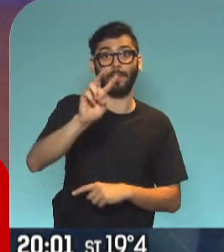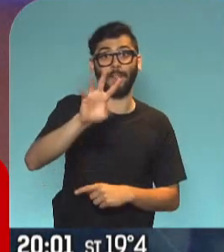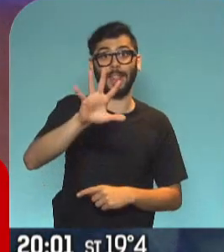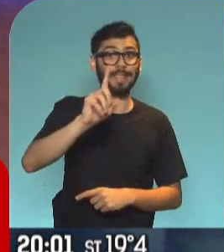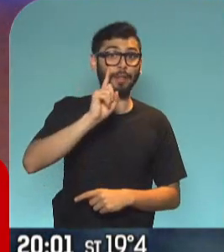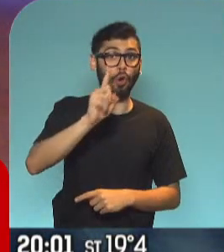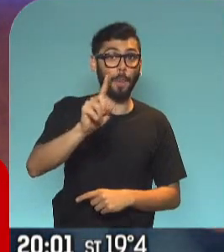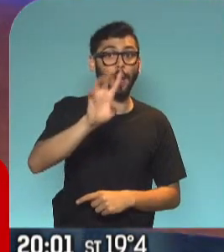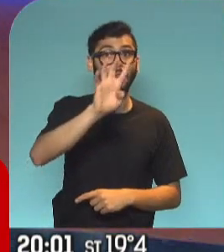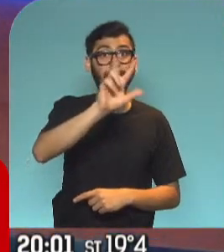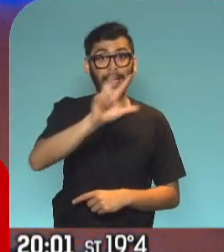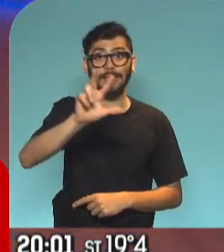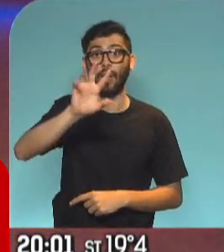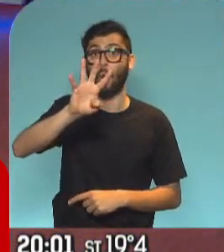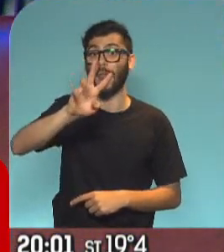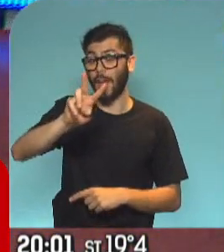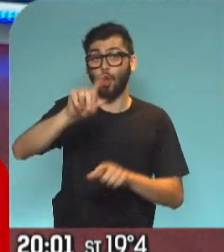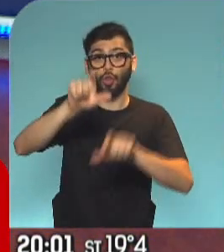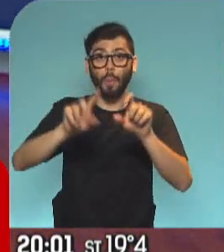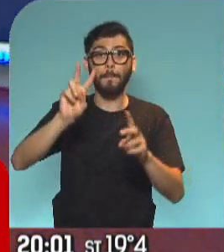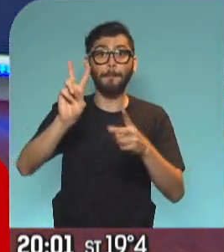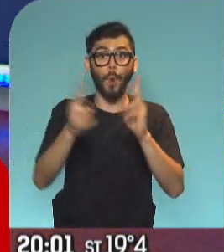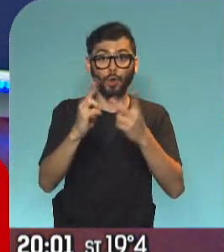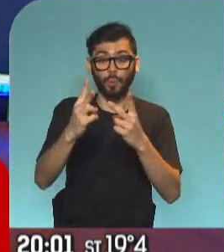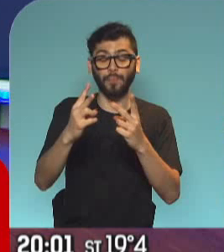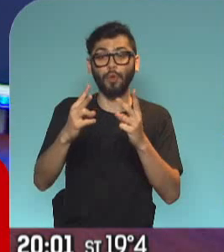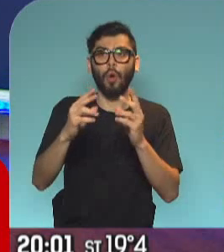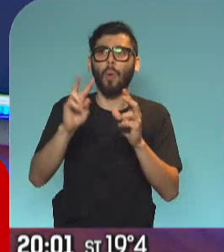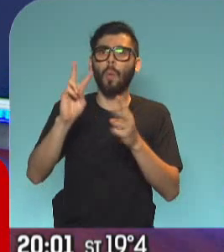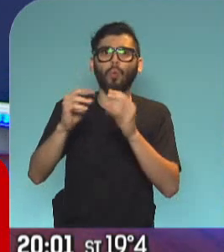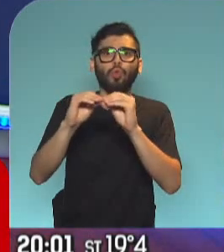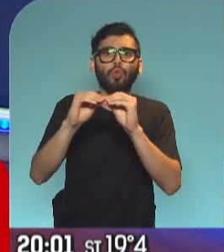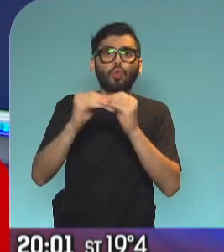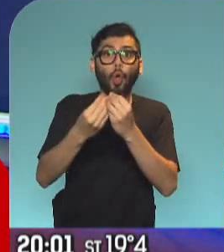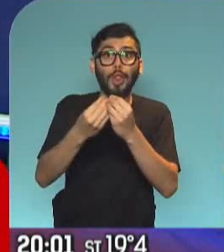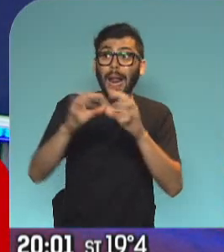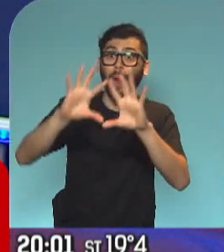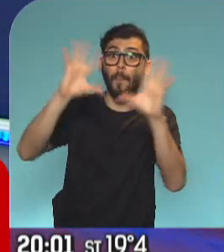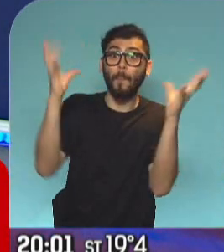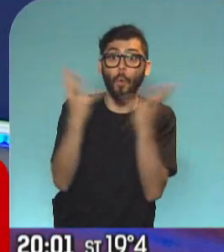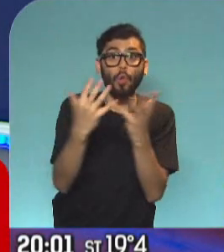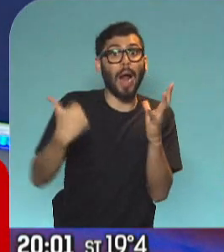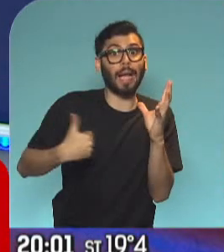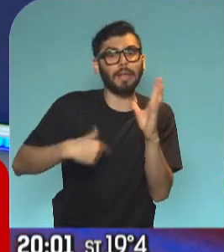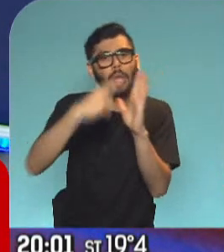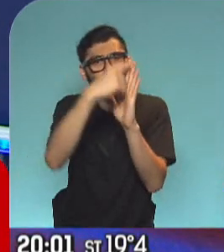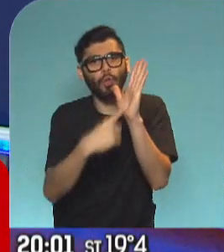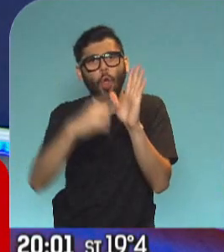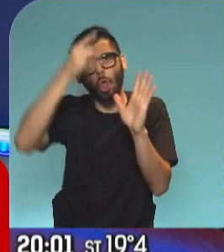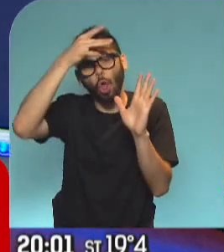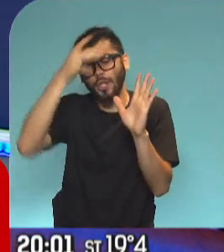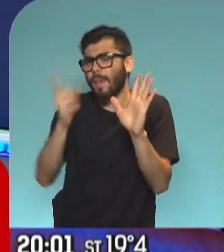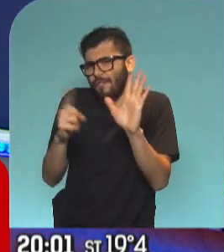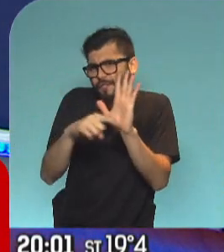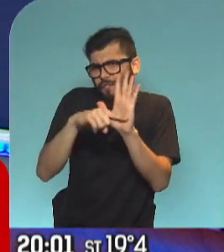25.342 muertes, lo cual deja a Argentina en el puesto 12 en cantidad de fallecimientos en el mundo. Ya estaba en ese lugar.